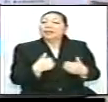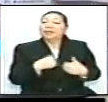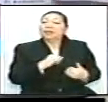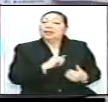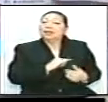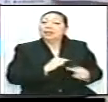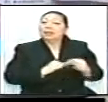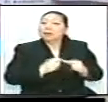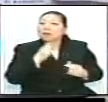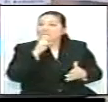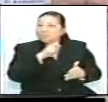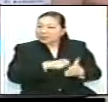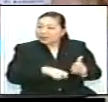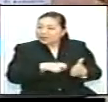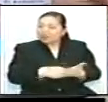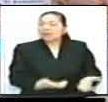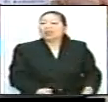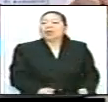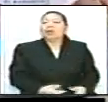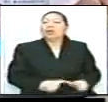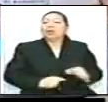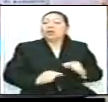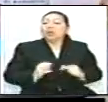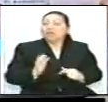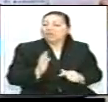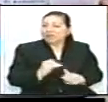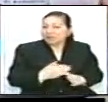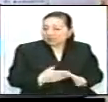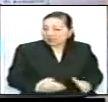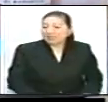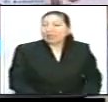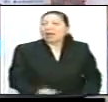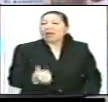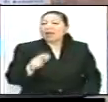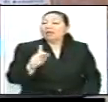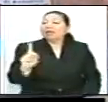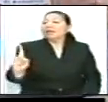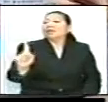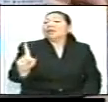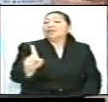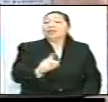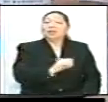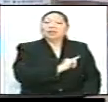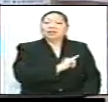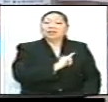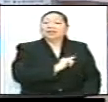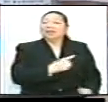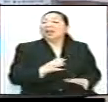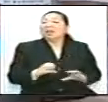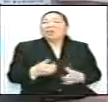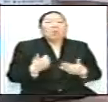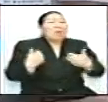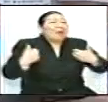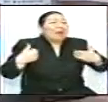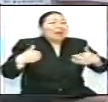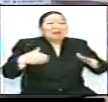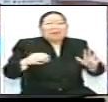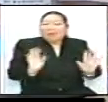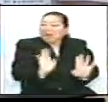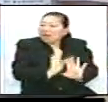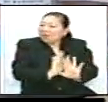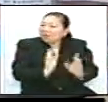Instituto de Geología y Minería, tenemos el Instituto de Geofísico, tenemos la ANA, cada una entidad autónoma que cada uno hace lo que quiere. Y no